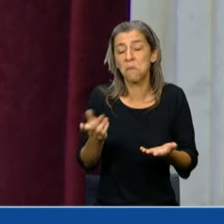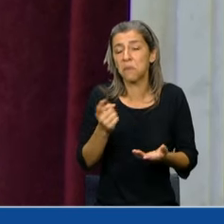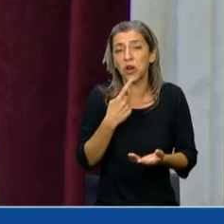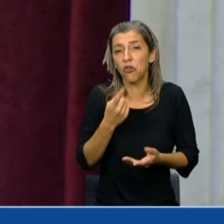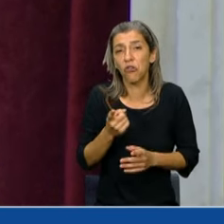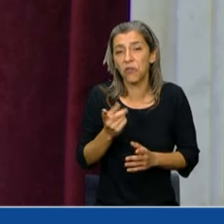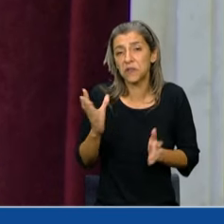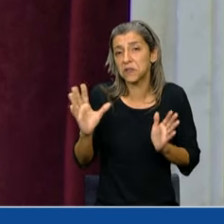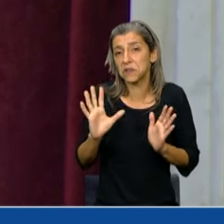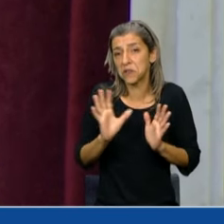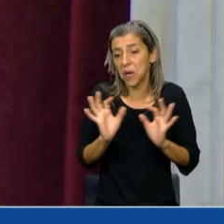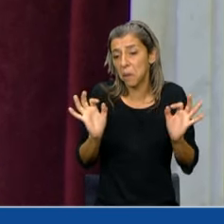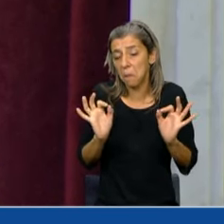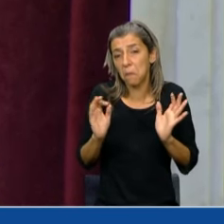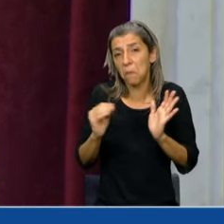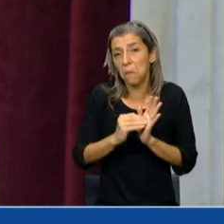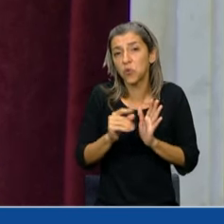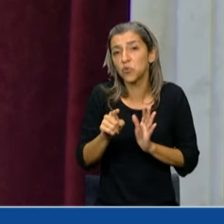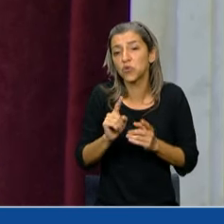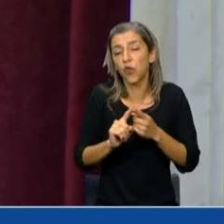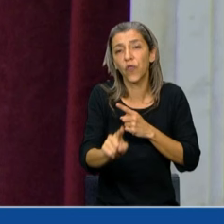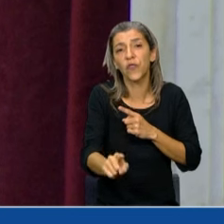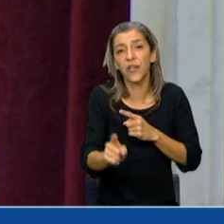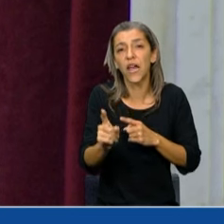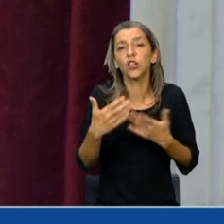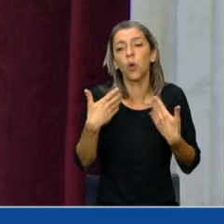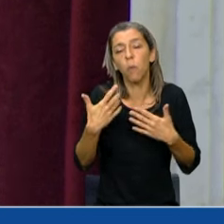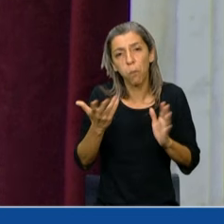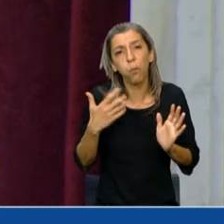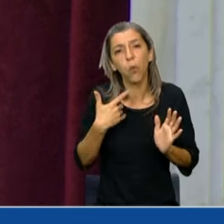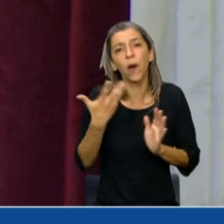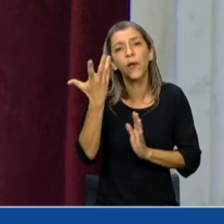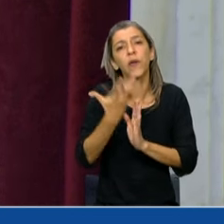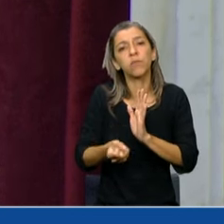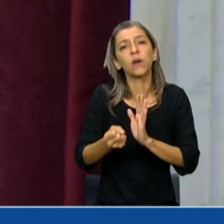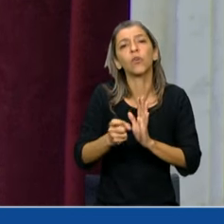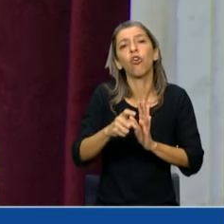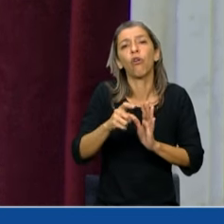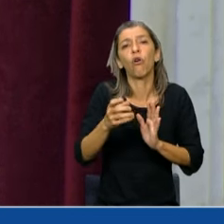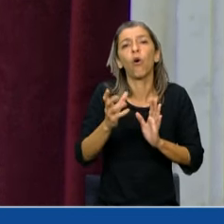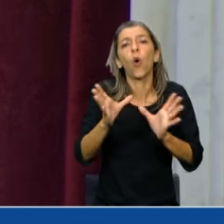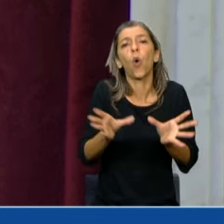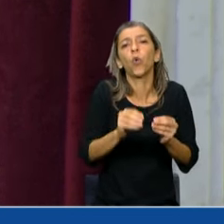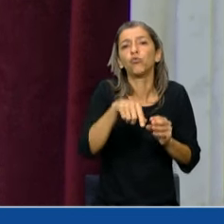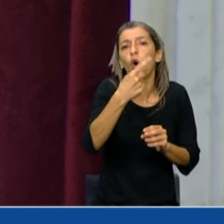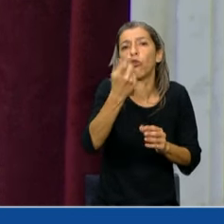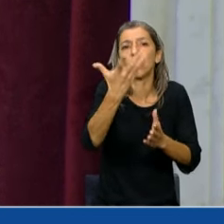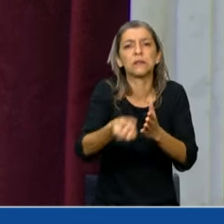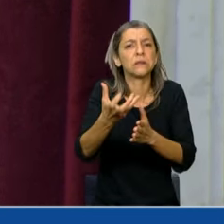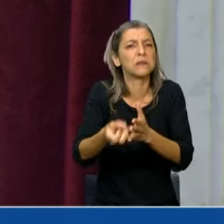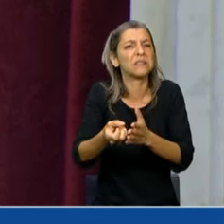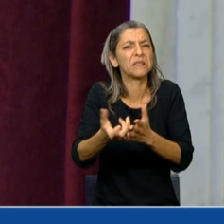único que se puso es podrán hacer uso de esta deducción adicionalmente con otras que existan también